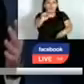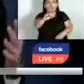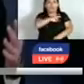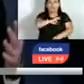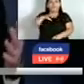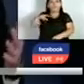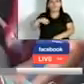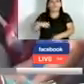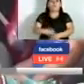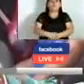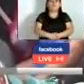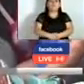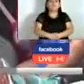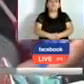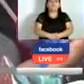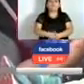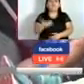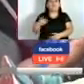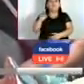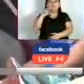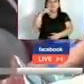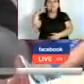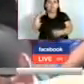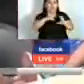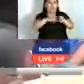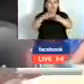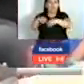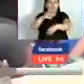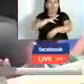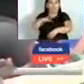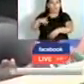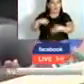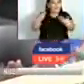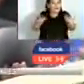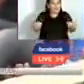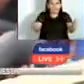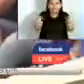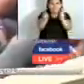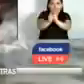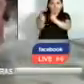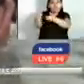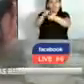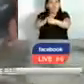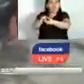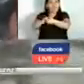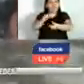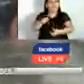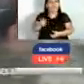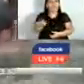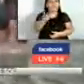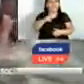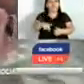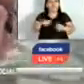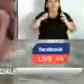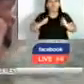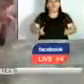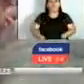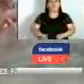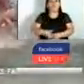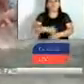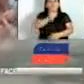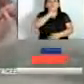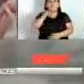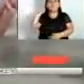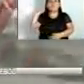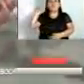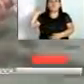familias. Según el funcionario, cerca de 100 familias de inmigrantes han sido reunificadas en lo que va de la nueva administración de gobierno. Arnaldo